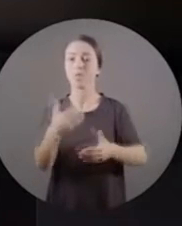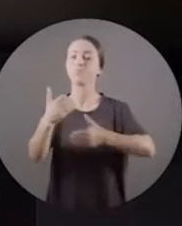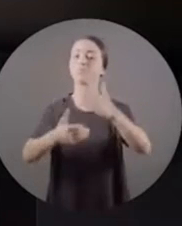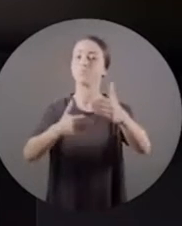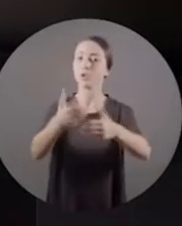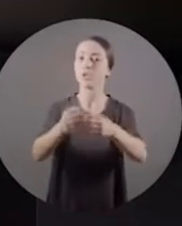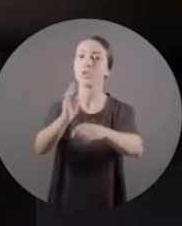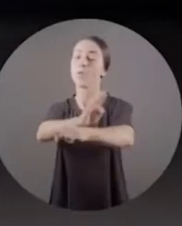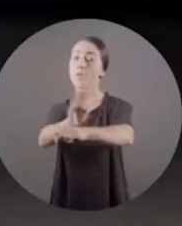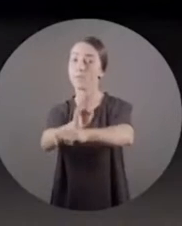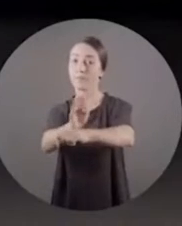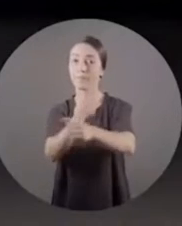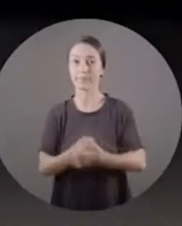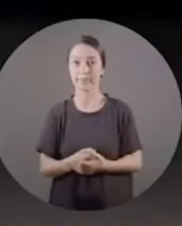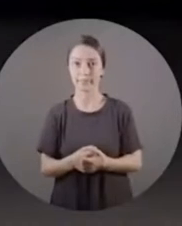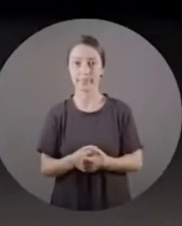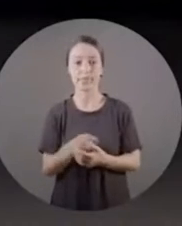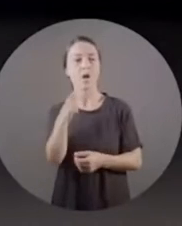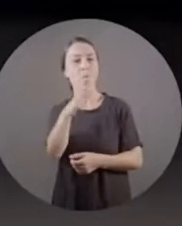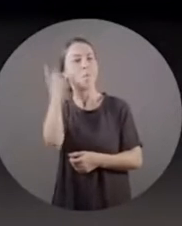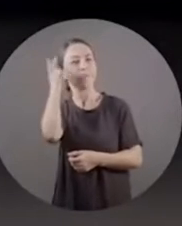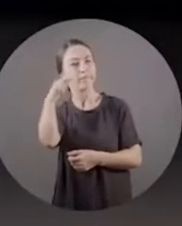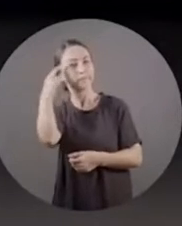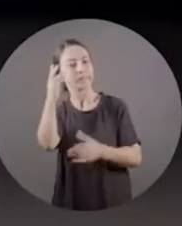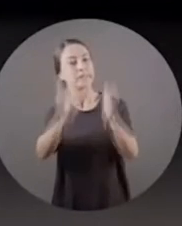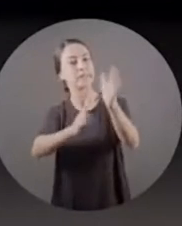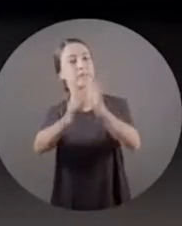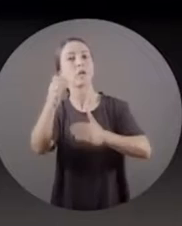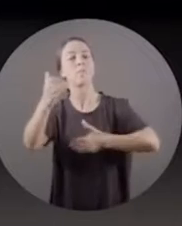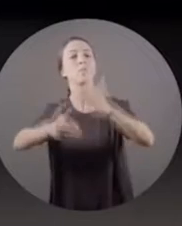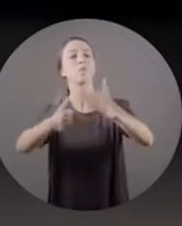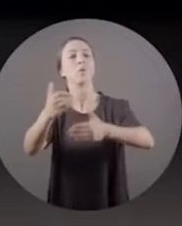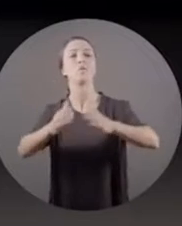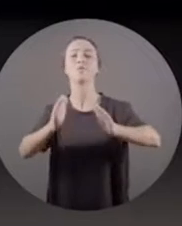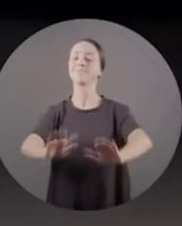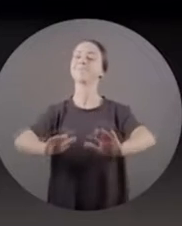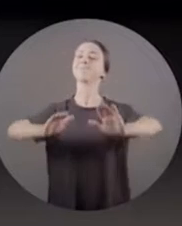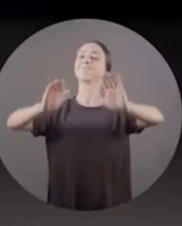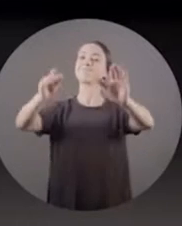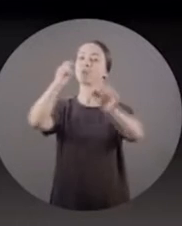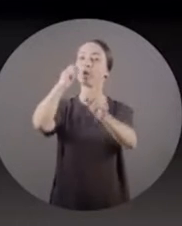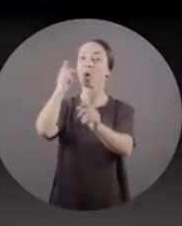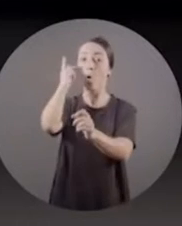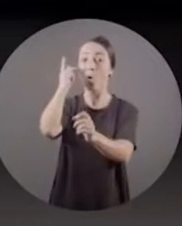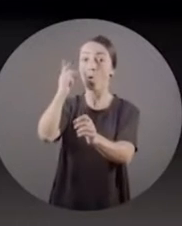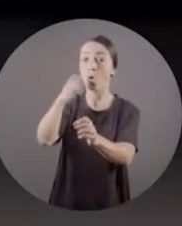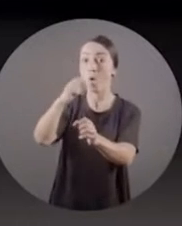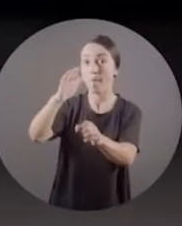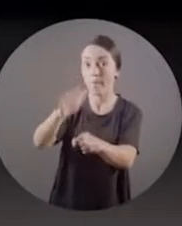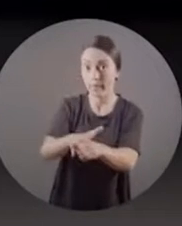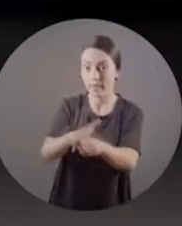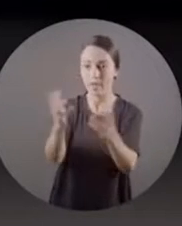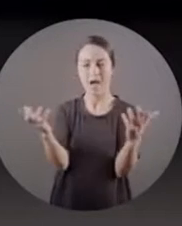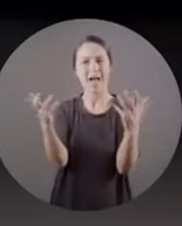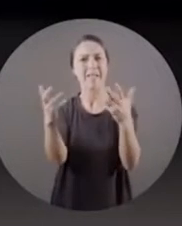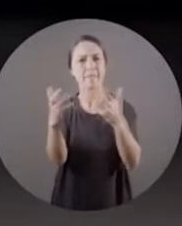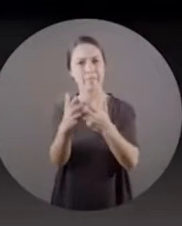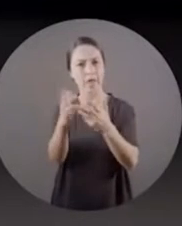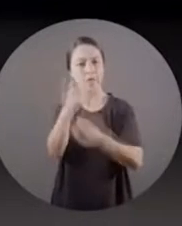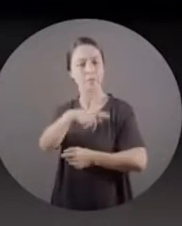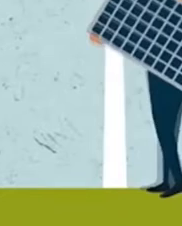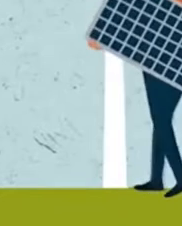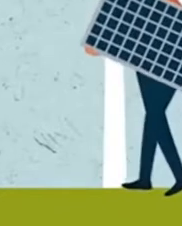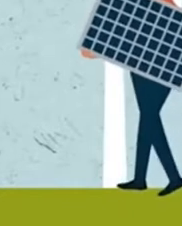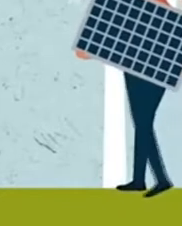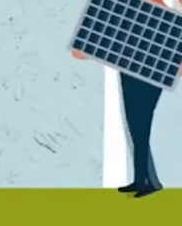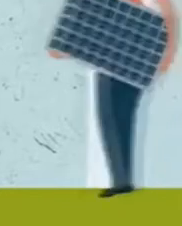proceso de bancarización. Por esa razón, desarrollamos productos de calidad con propósito, adaptados y personalizados a las